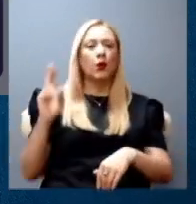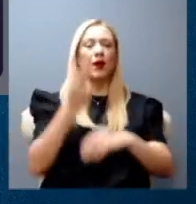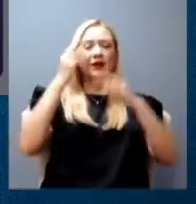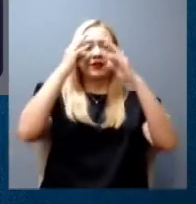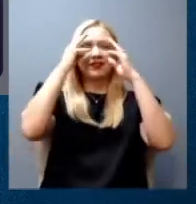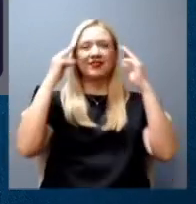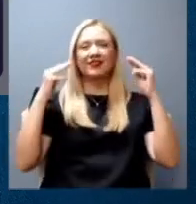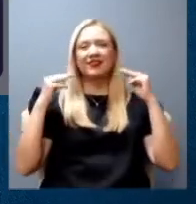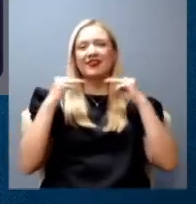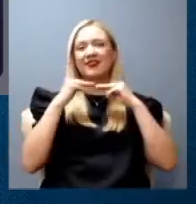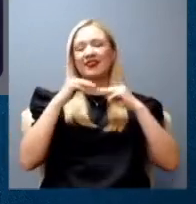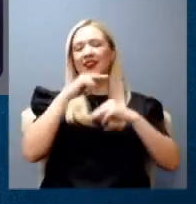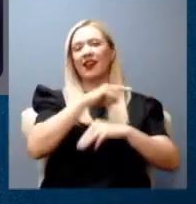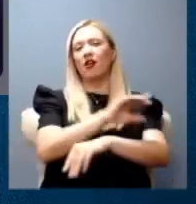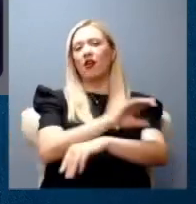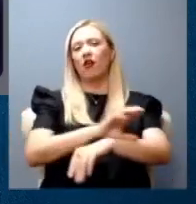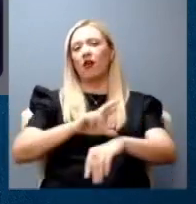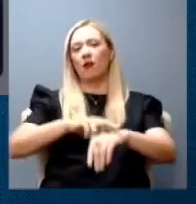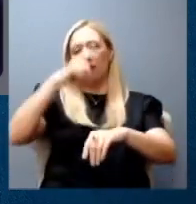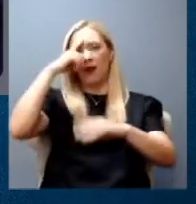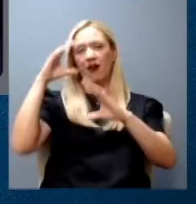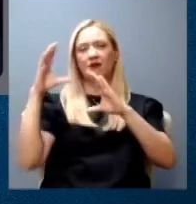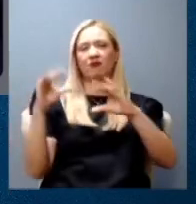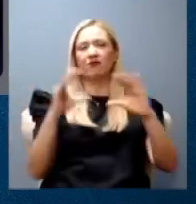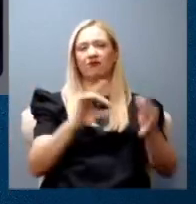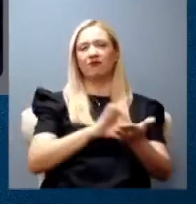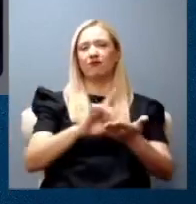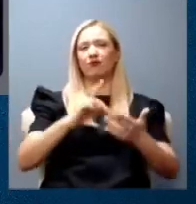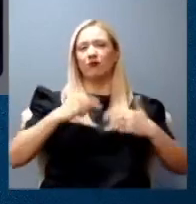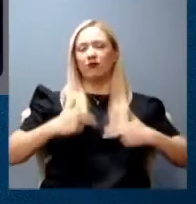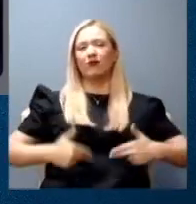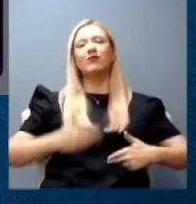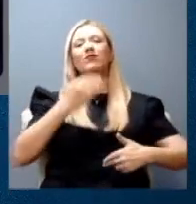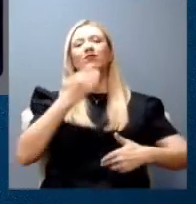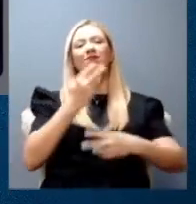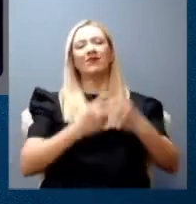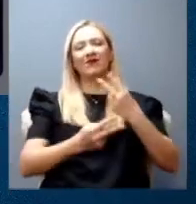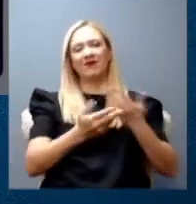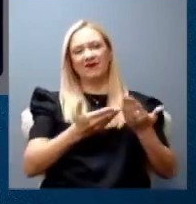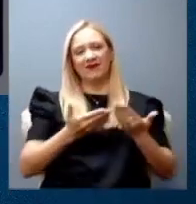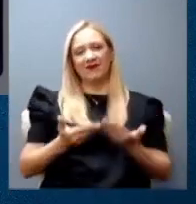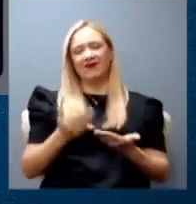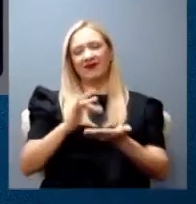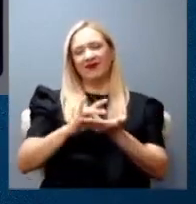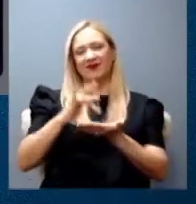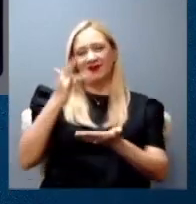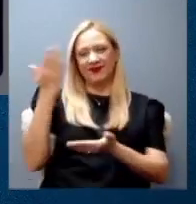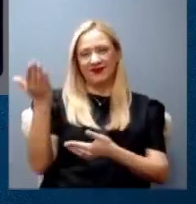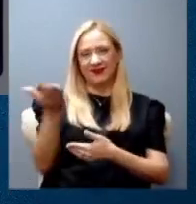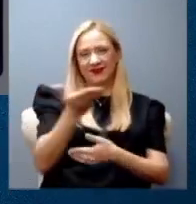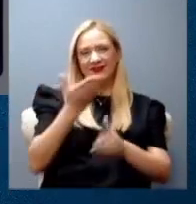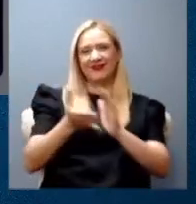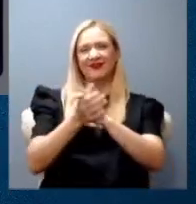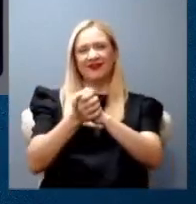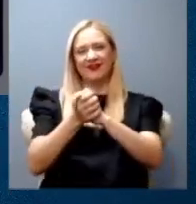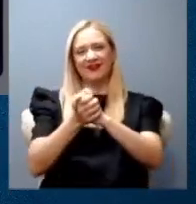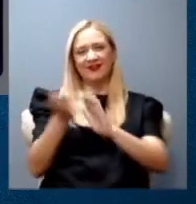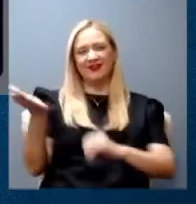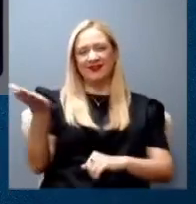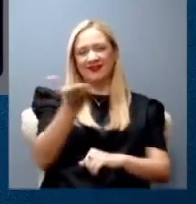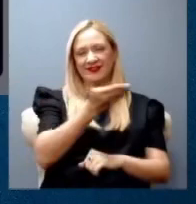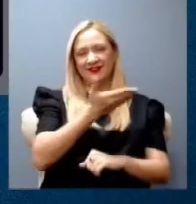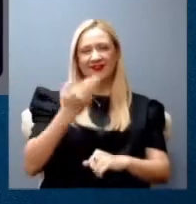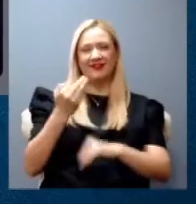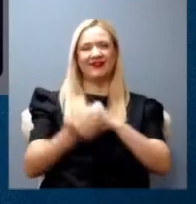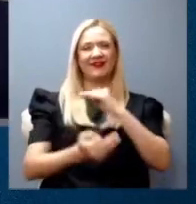coordinador de la Clínica de Derechos Humanos. Bienvenido, Andrés. Muchas gracias, Roberto. Un saludo a ti, a toda la audiencia, un saludo también